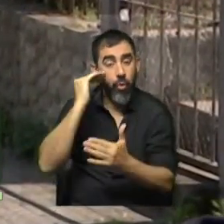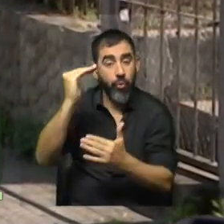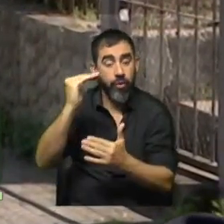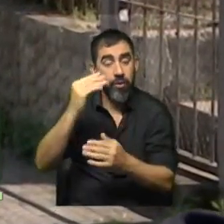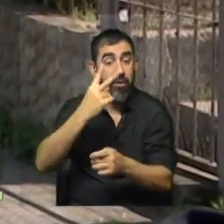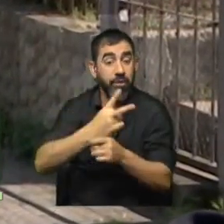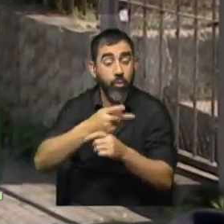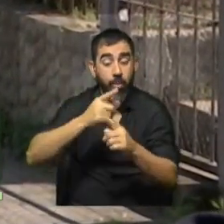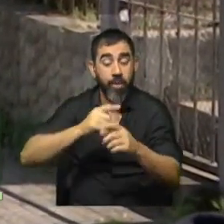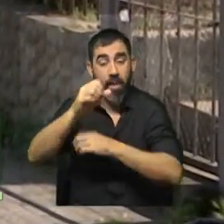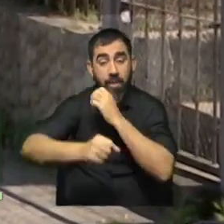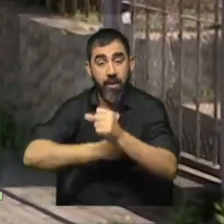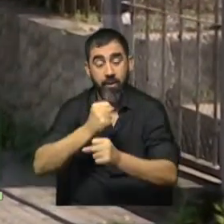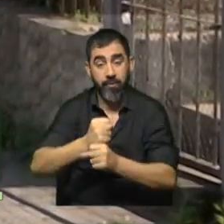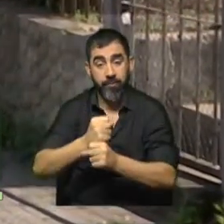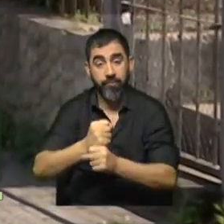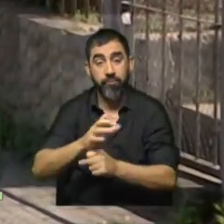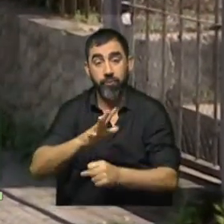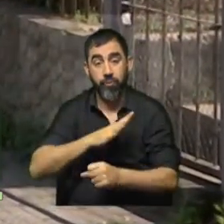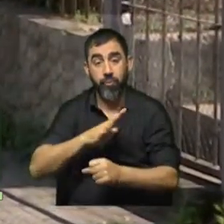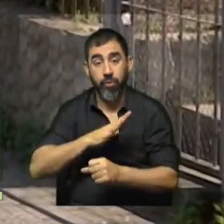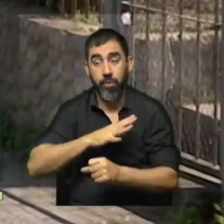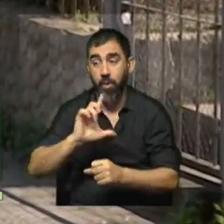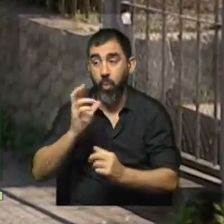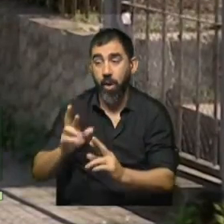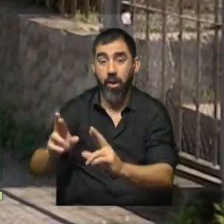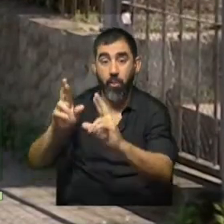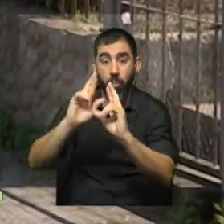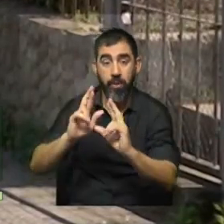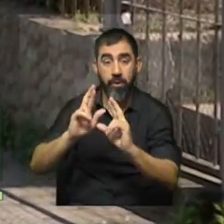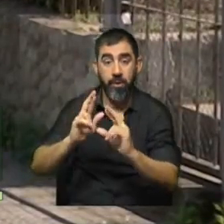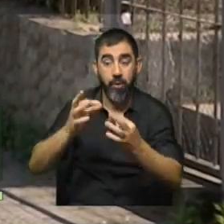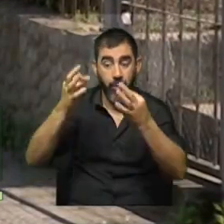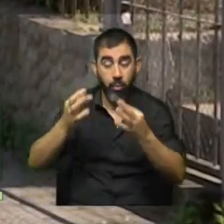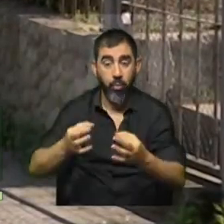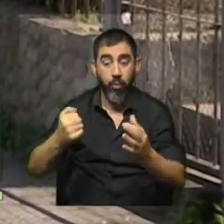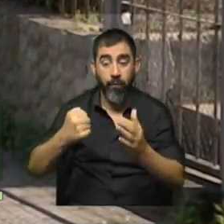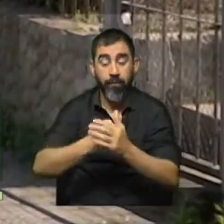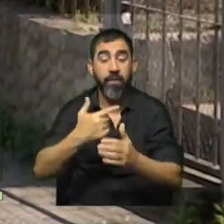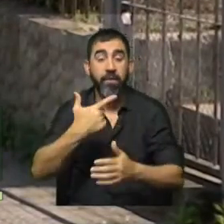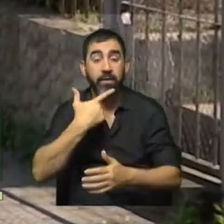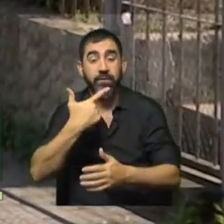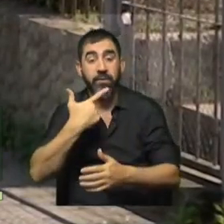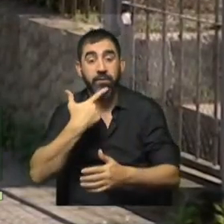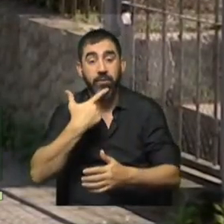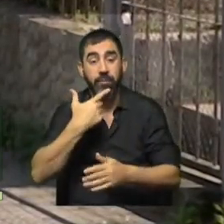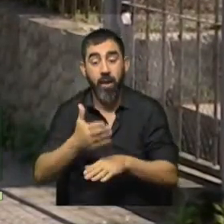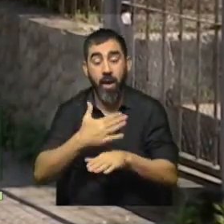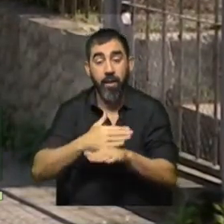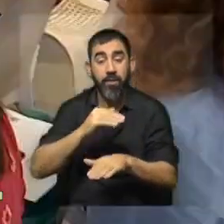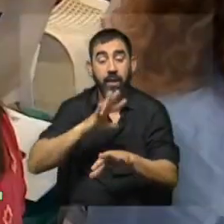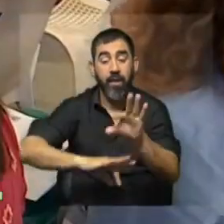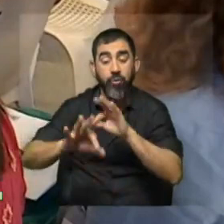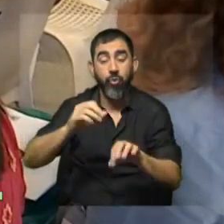segunda parte del año. Y bueno, todavía no hemos tenido respuestas cuando estamos justamente a fines de septiembre y previo a la elección de